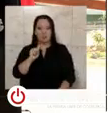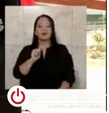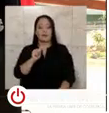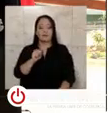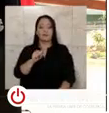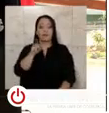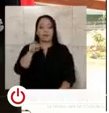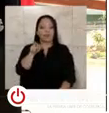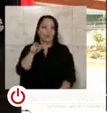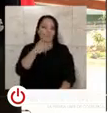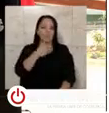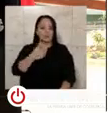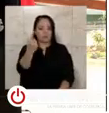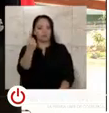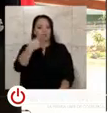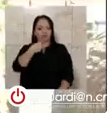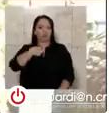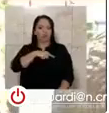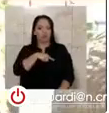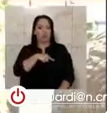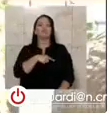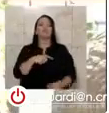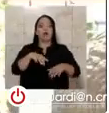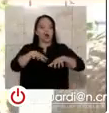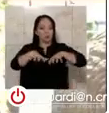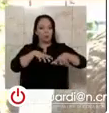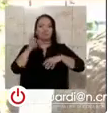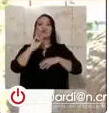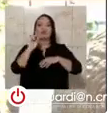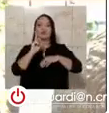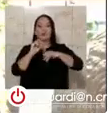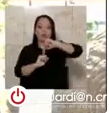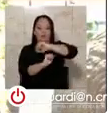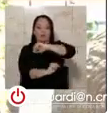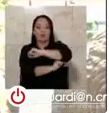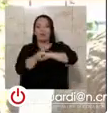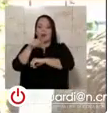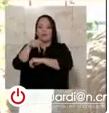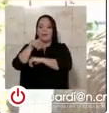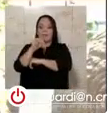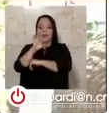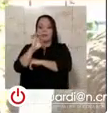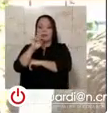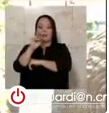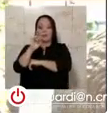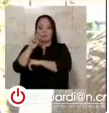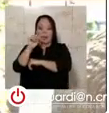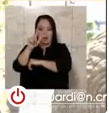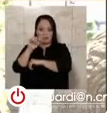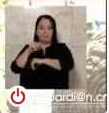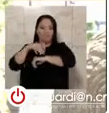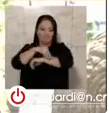sus órdenes estamos actuando en el puerto de APM Terminals.